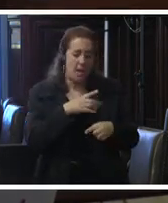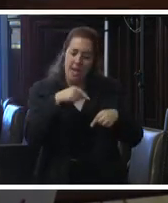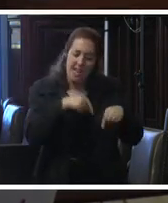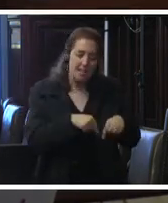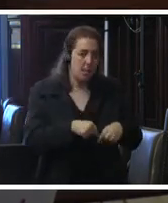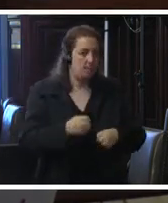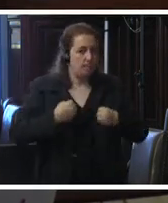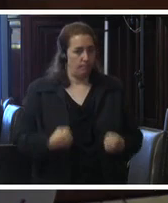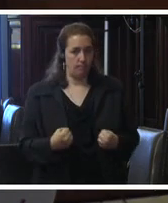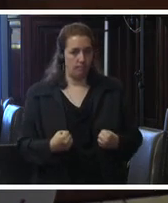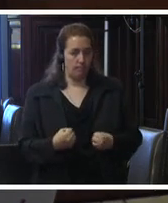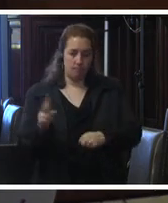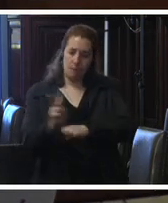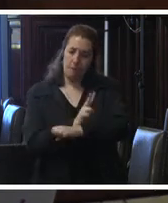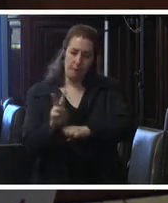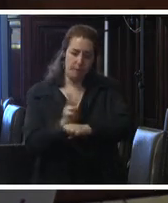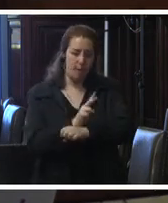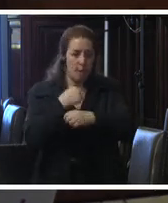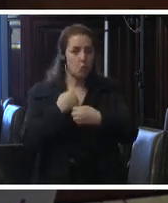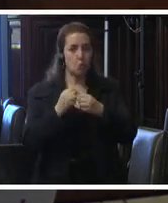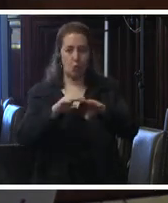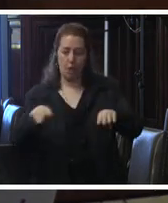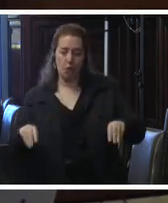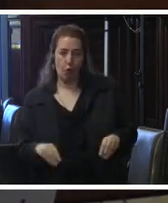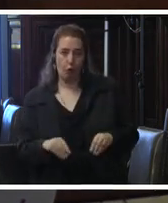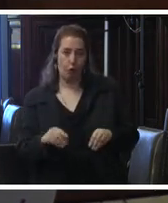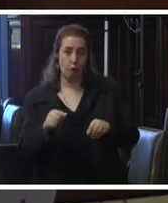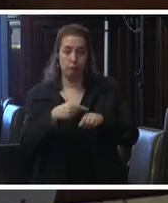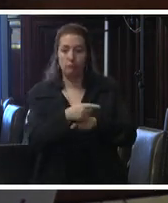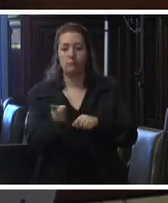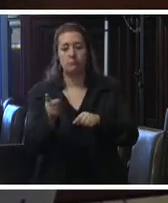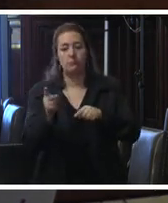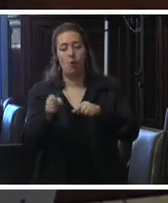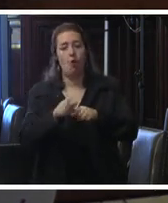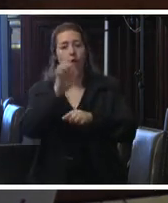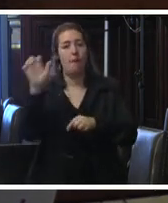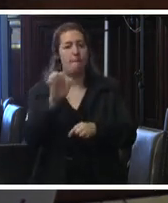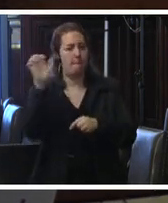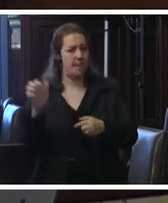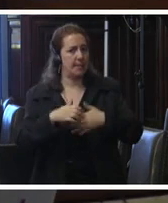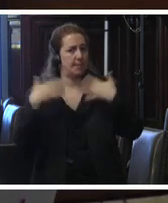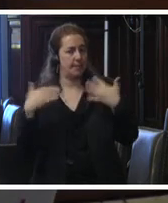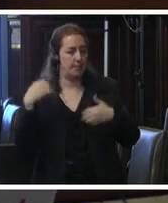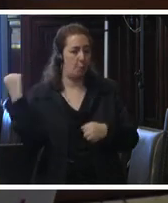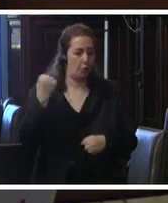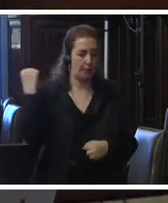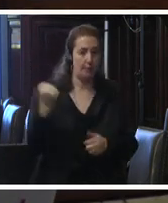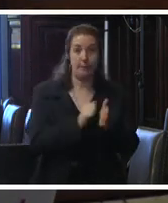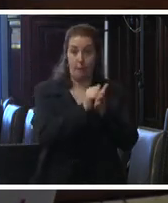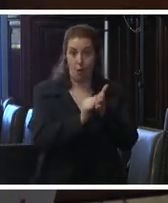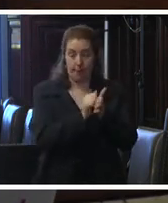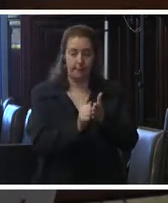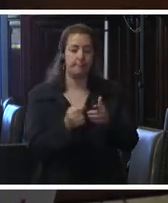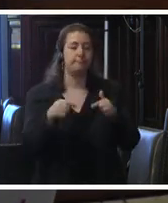su territorio contra empresas como la Pacific Rim. Luego, en este territorio también se produjo un lamentable